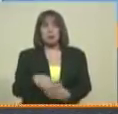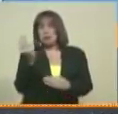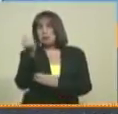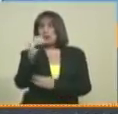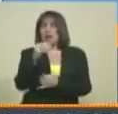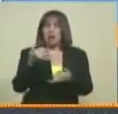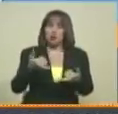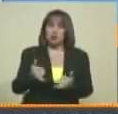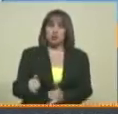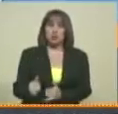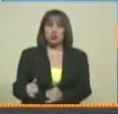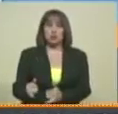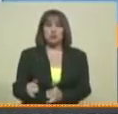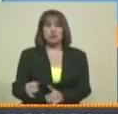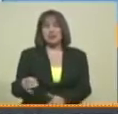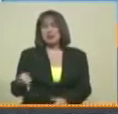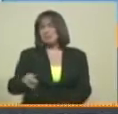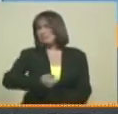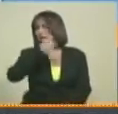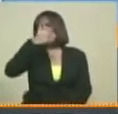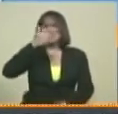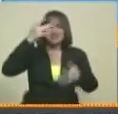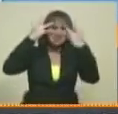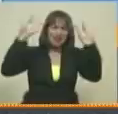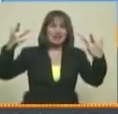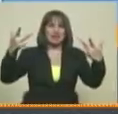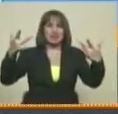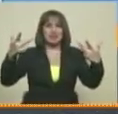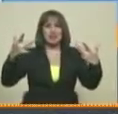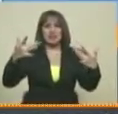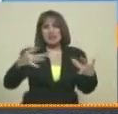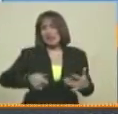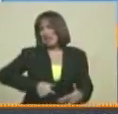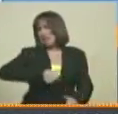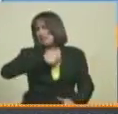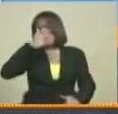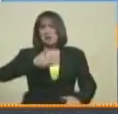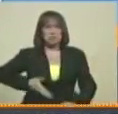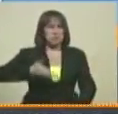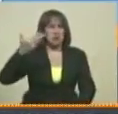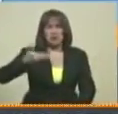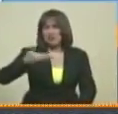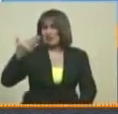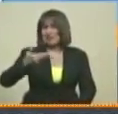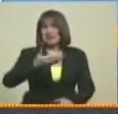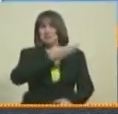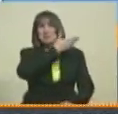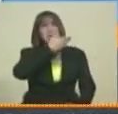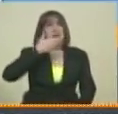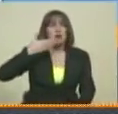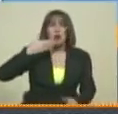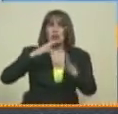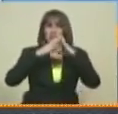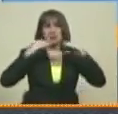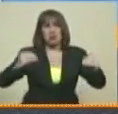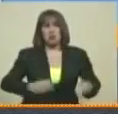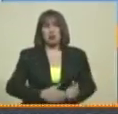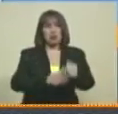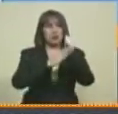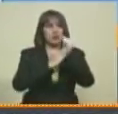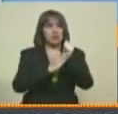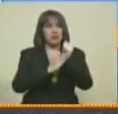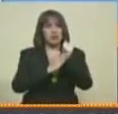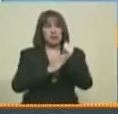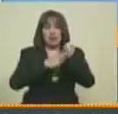hijos del más inteligente, el más tenaz, el más audaz, el más grande líder que